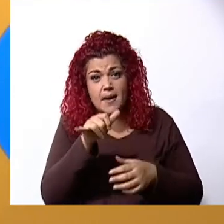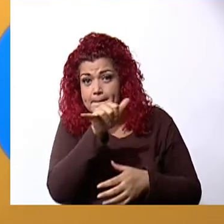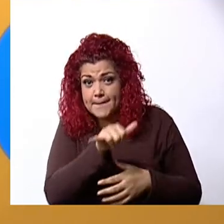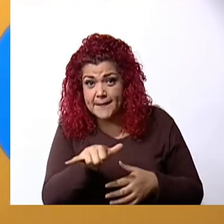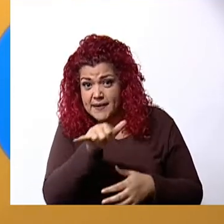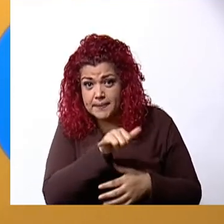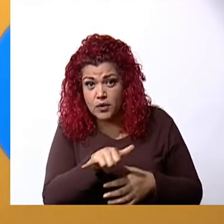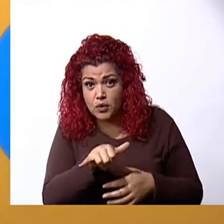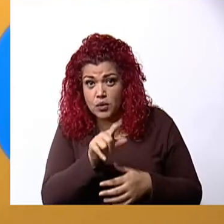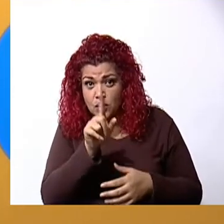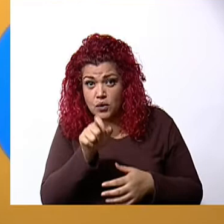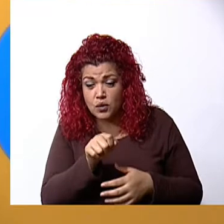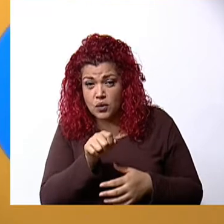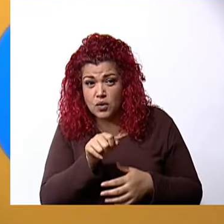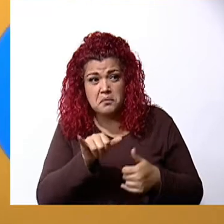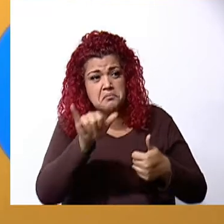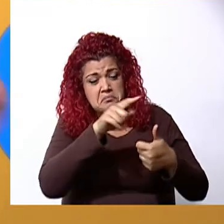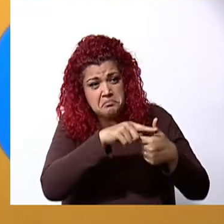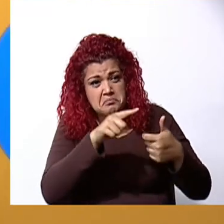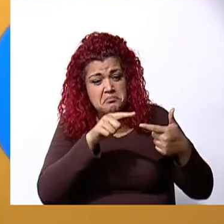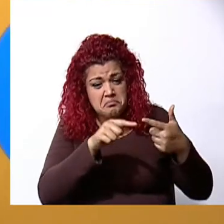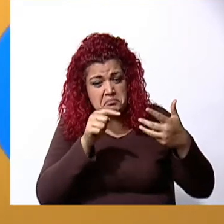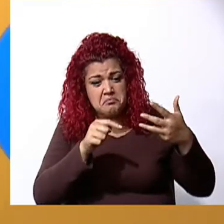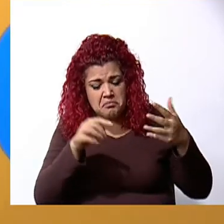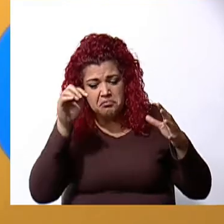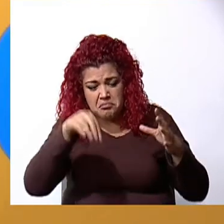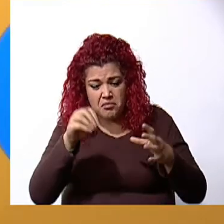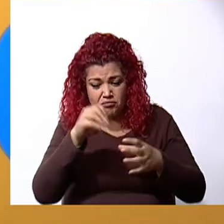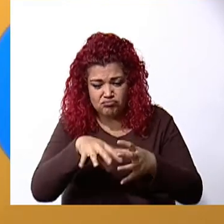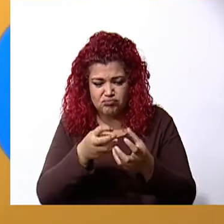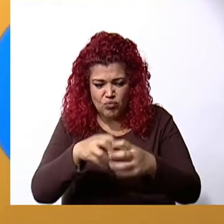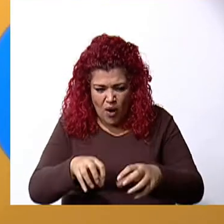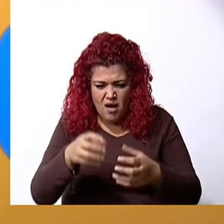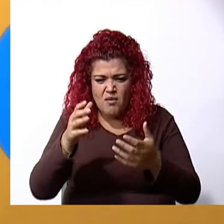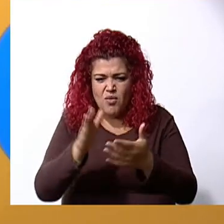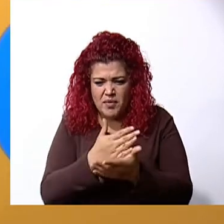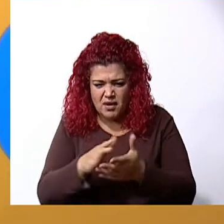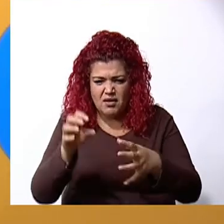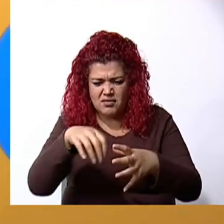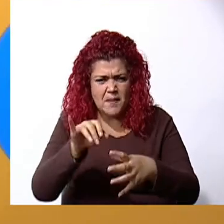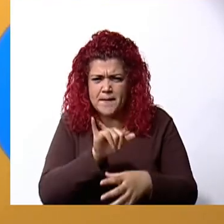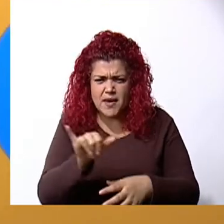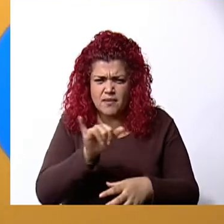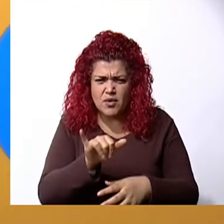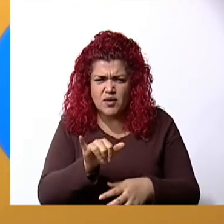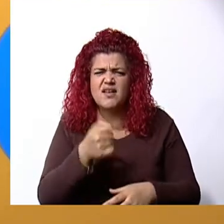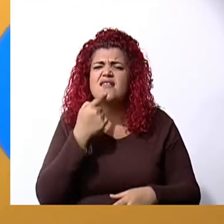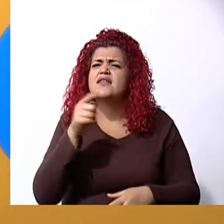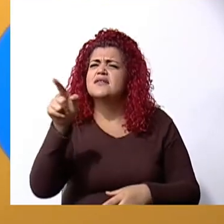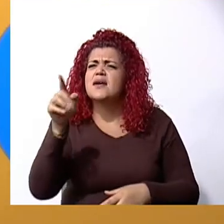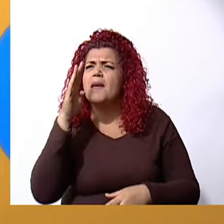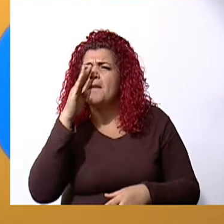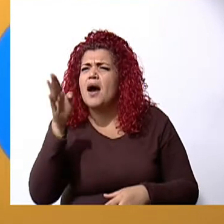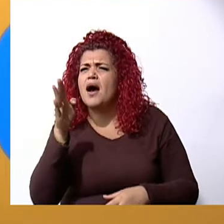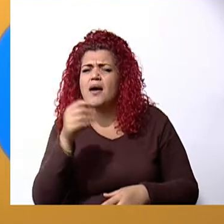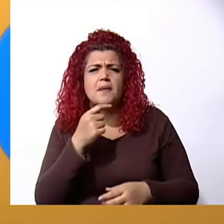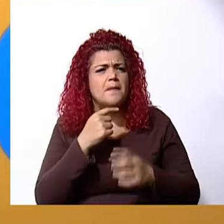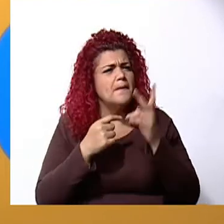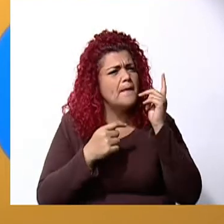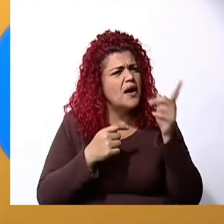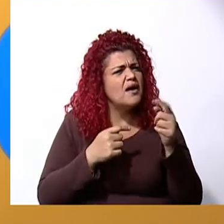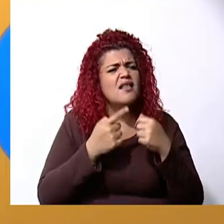los mismos. ¿Sí o no? Los escucho. ¿Qué dice mamá? ¿Sí o no, mamá? ¿Qué dice papá? ¿Sí o